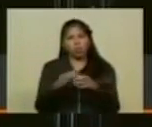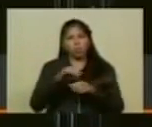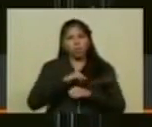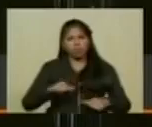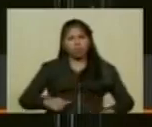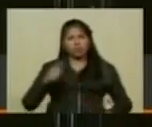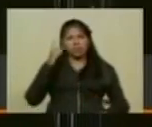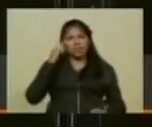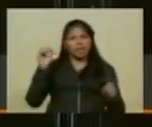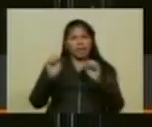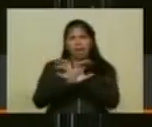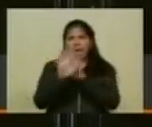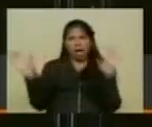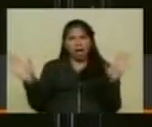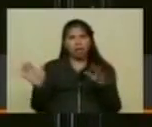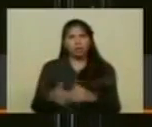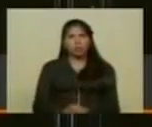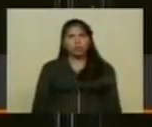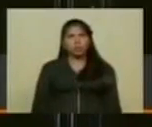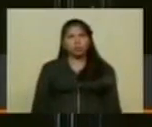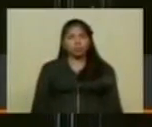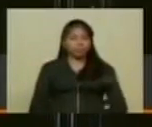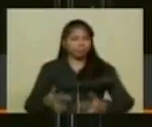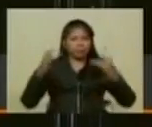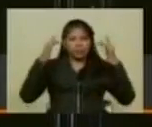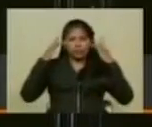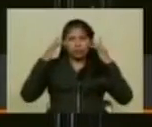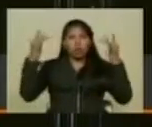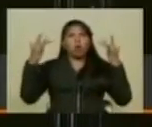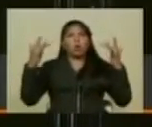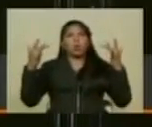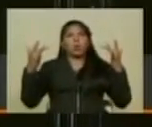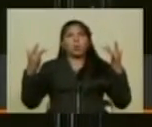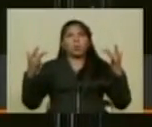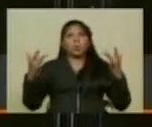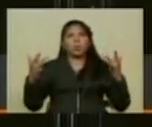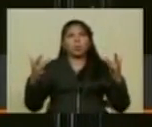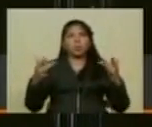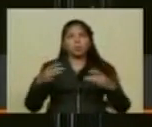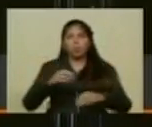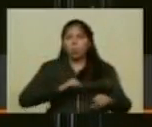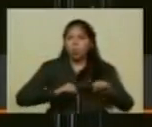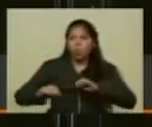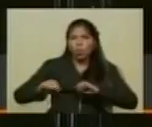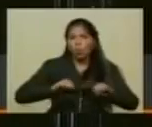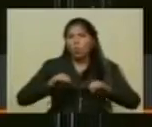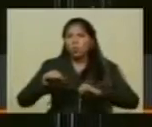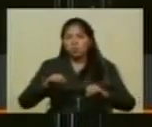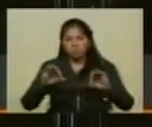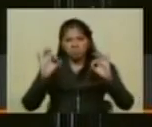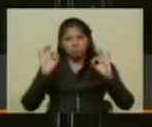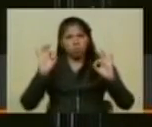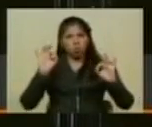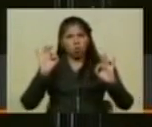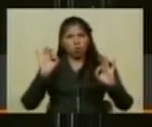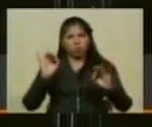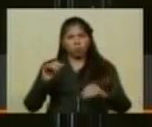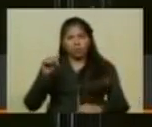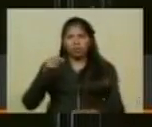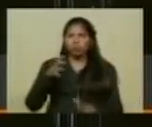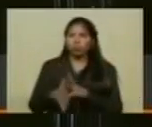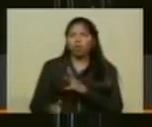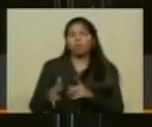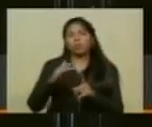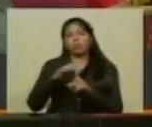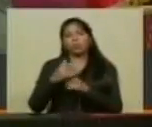Operacional, que ha tenido siempre una brillante actuación, una brillante visión de los asuntos del país.